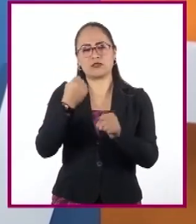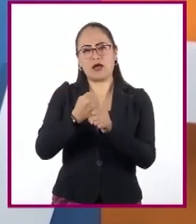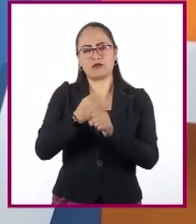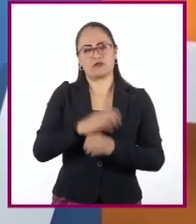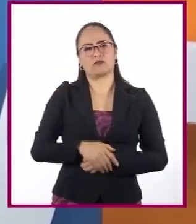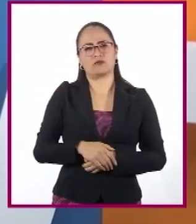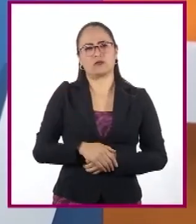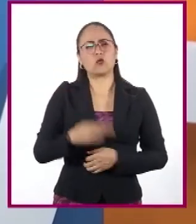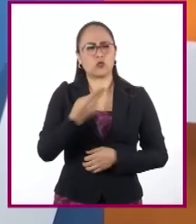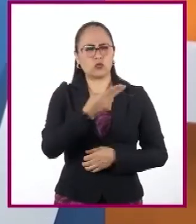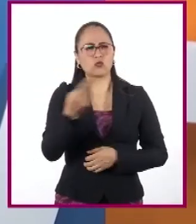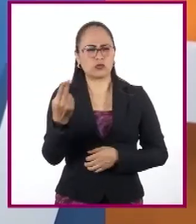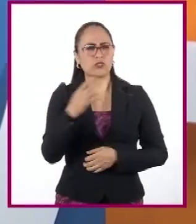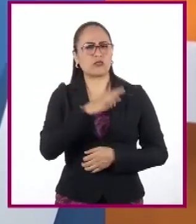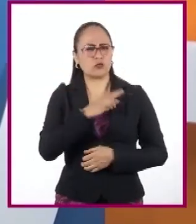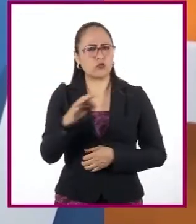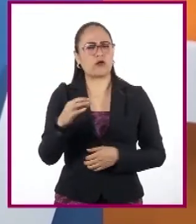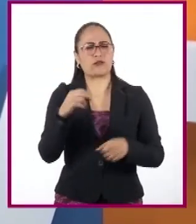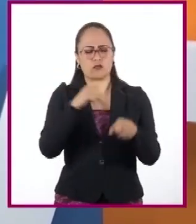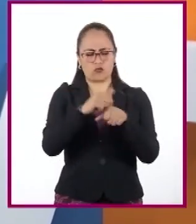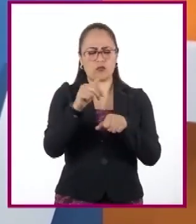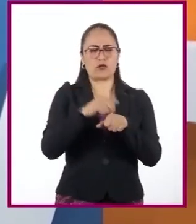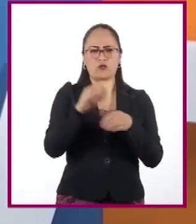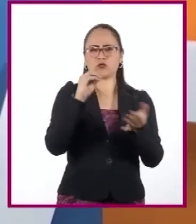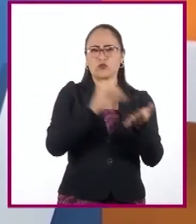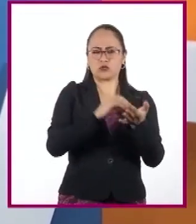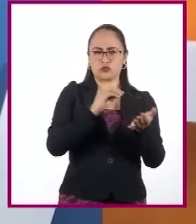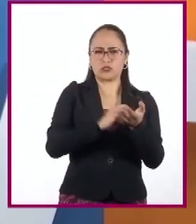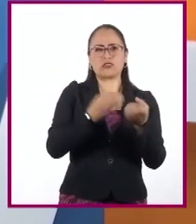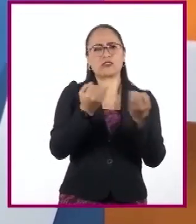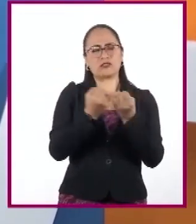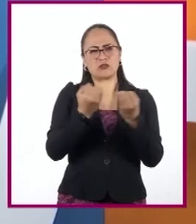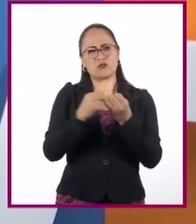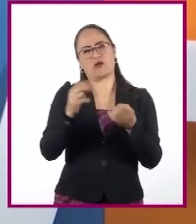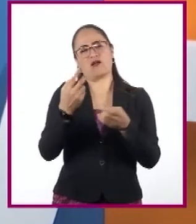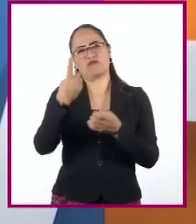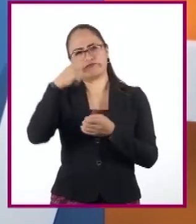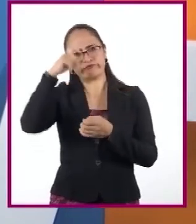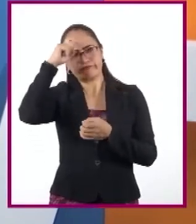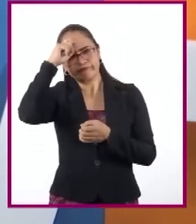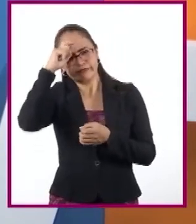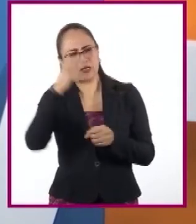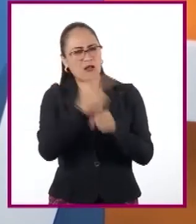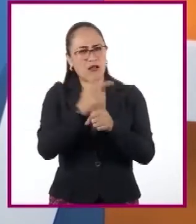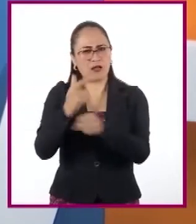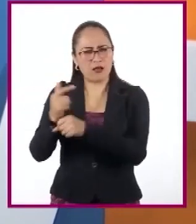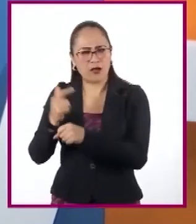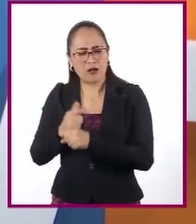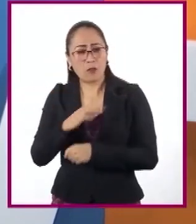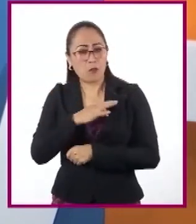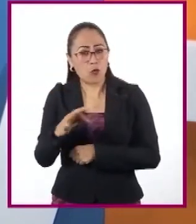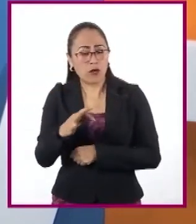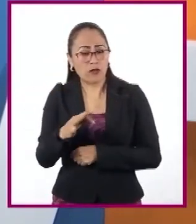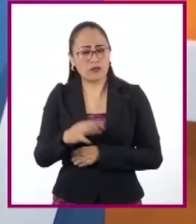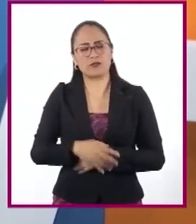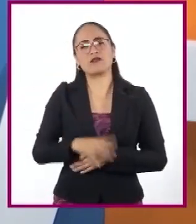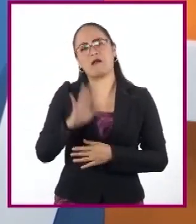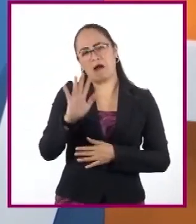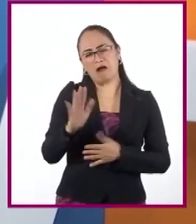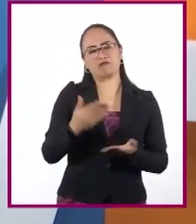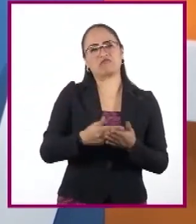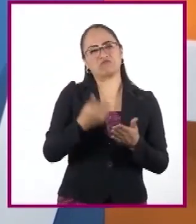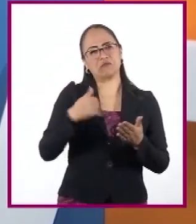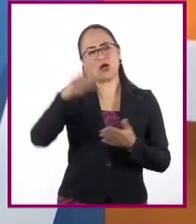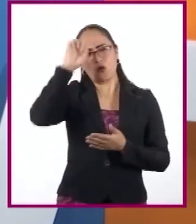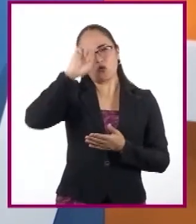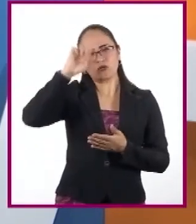¿Pueden identificar las constantes y las incógnitas en este planteamiento? Una estrategia que podemos